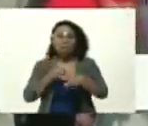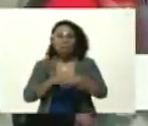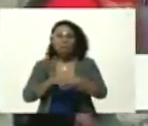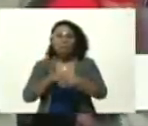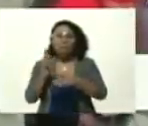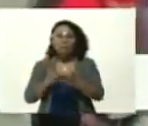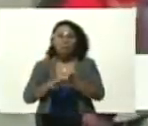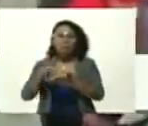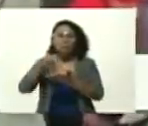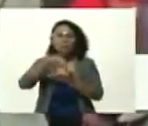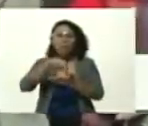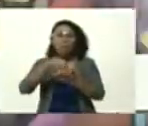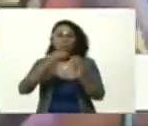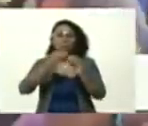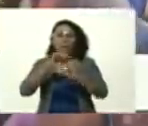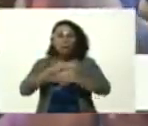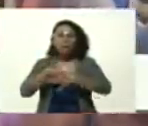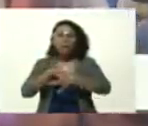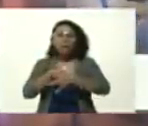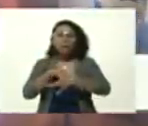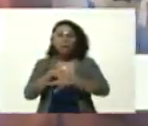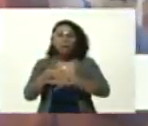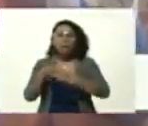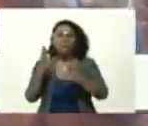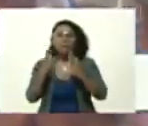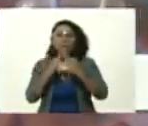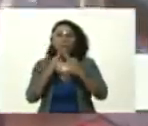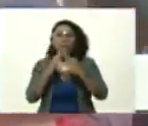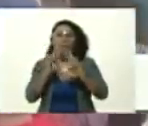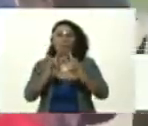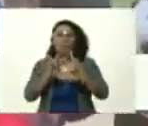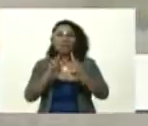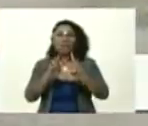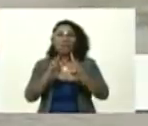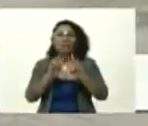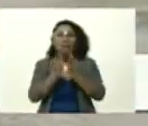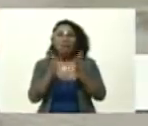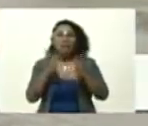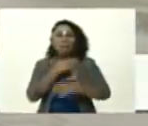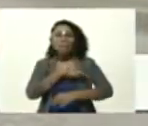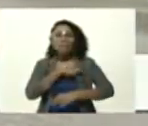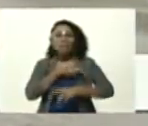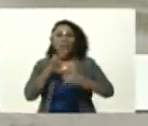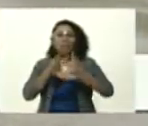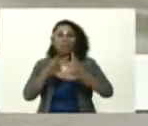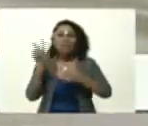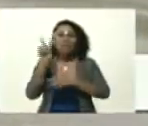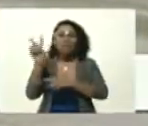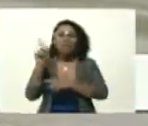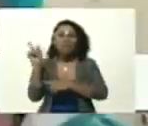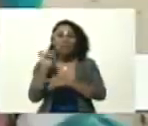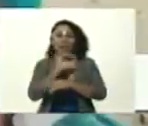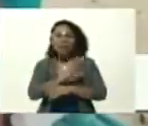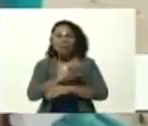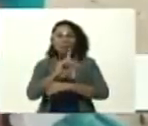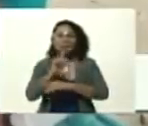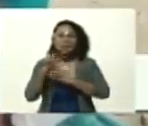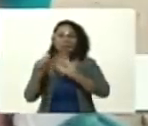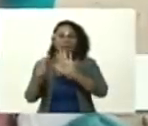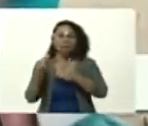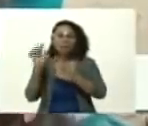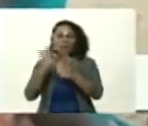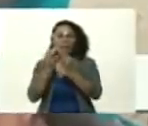el levantamiento el Ministerio de Vivienda, la gran misión Vivienda Venezuela, de 516 familias que